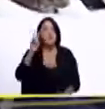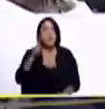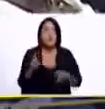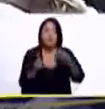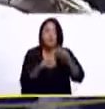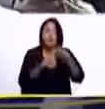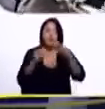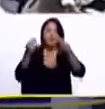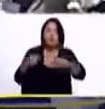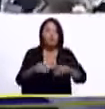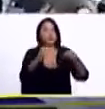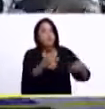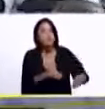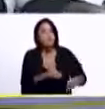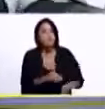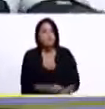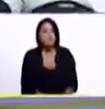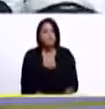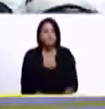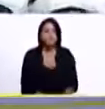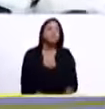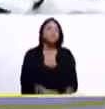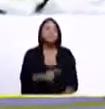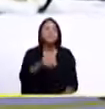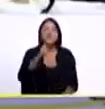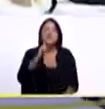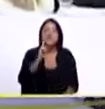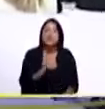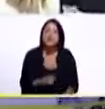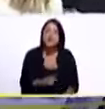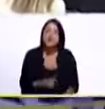consenso debemos activarlo con más fuerza que nunca.